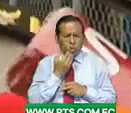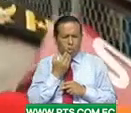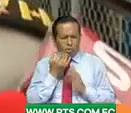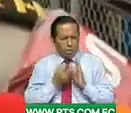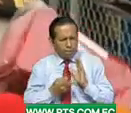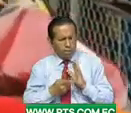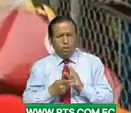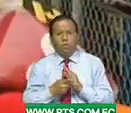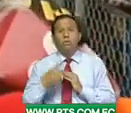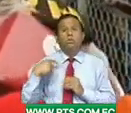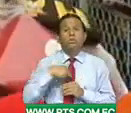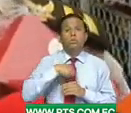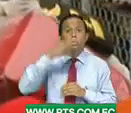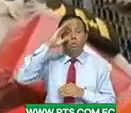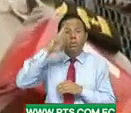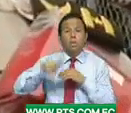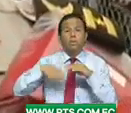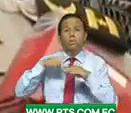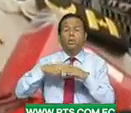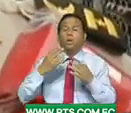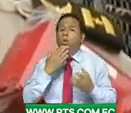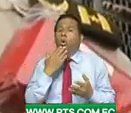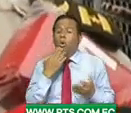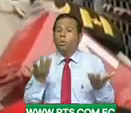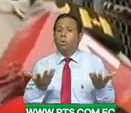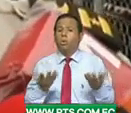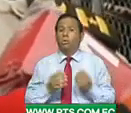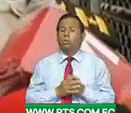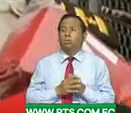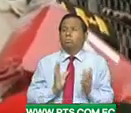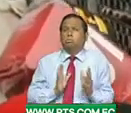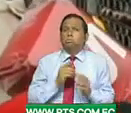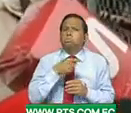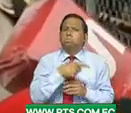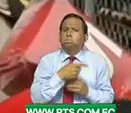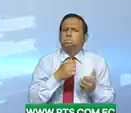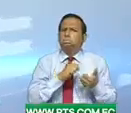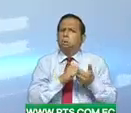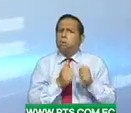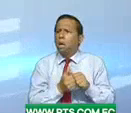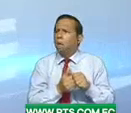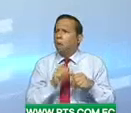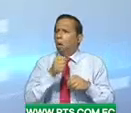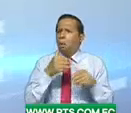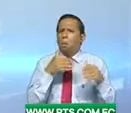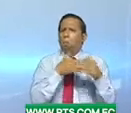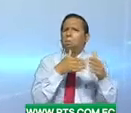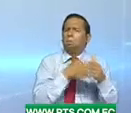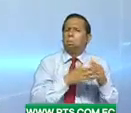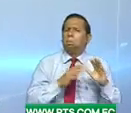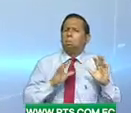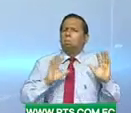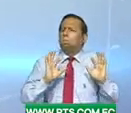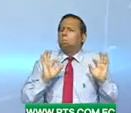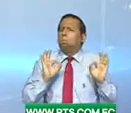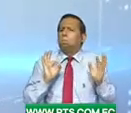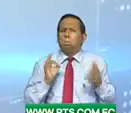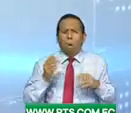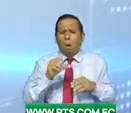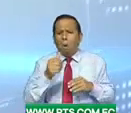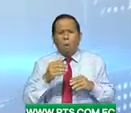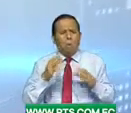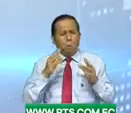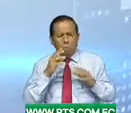como Policía Nacional no hemos conocido directamente de que haya tenido ese tipo de amenazas o haya tenido algún seguimiento.